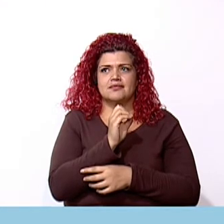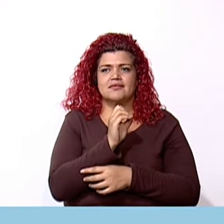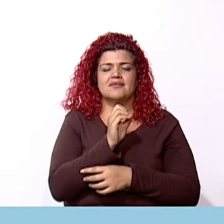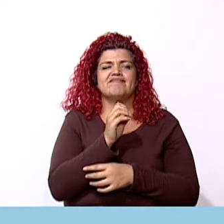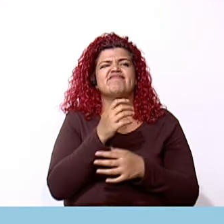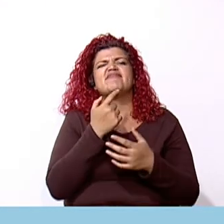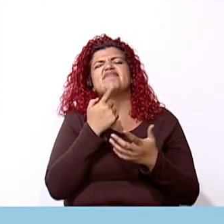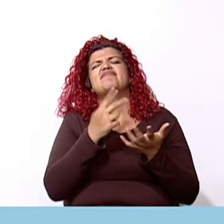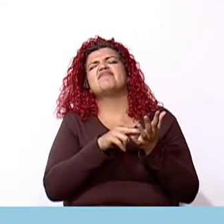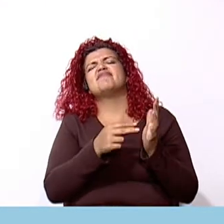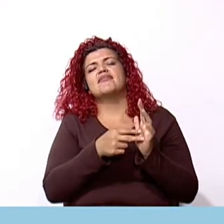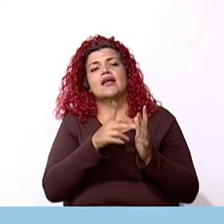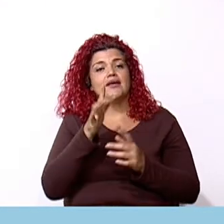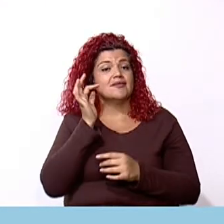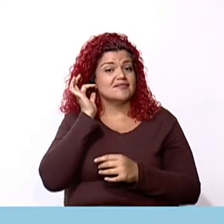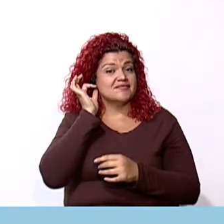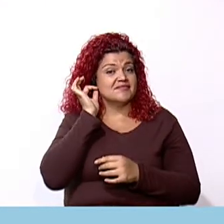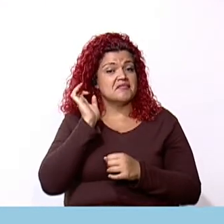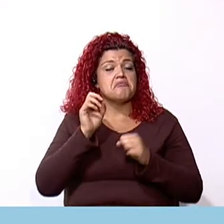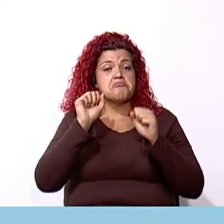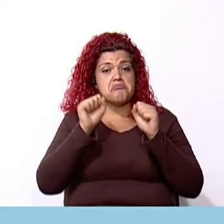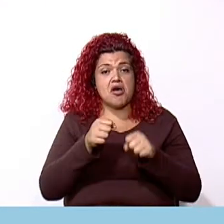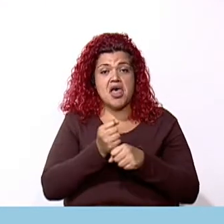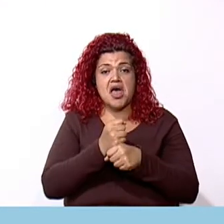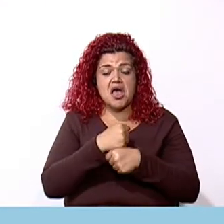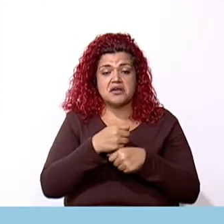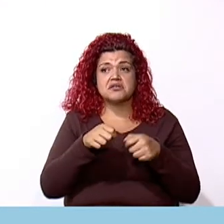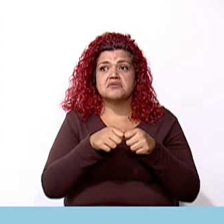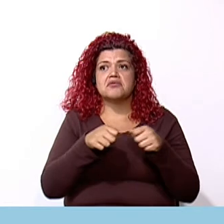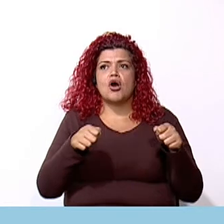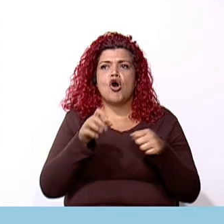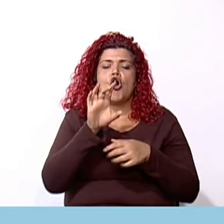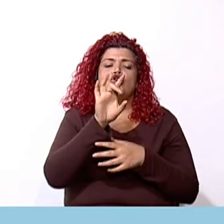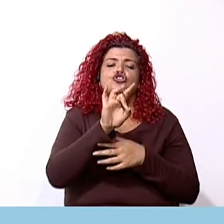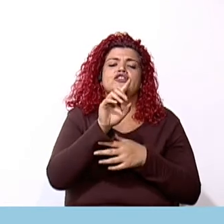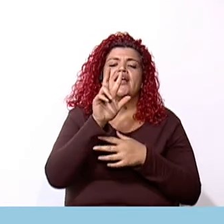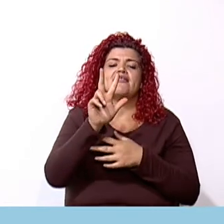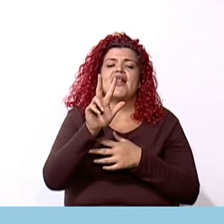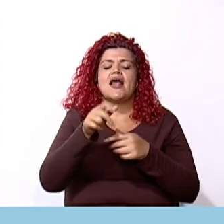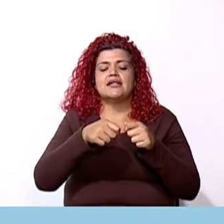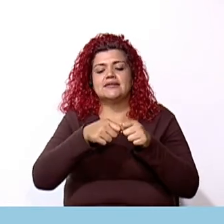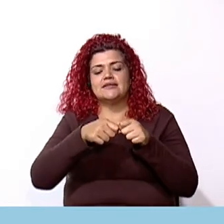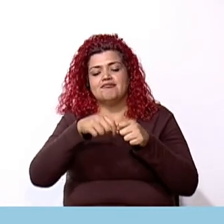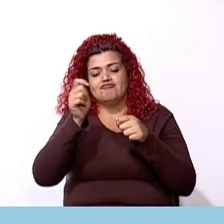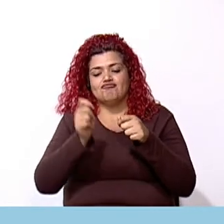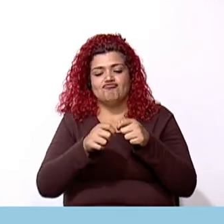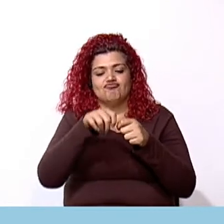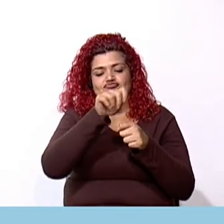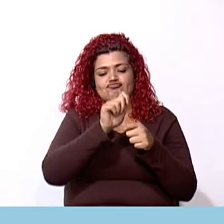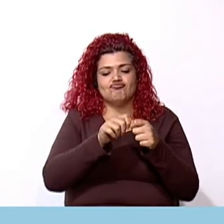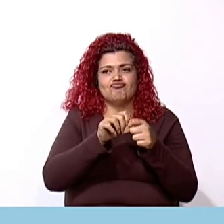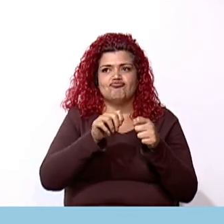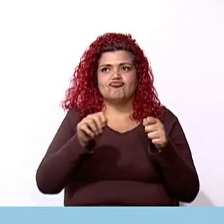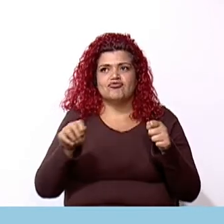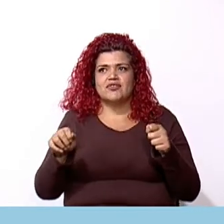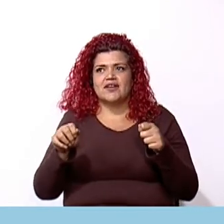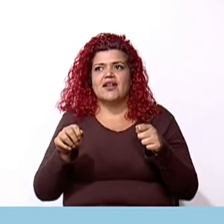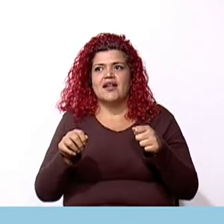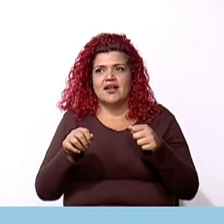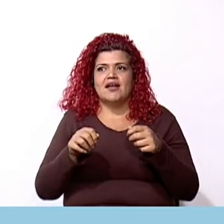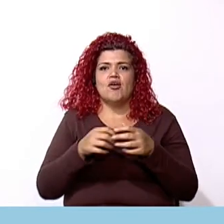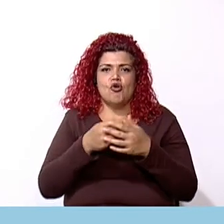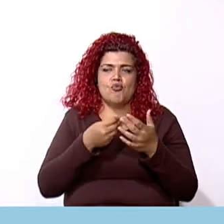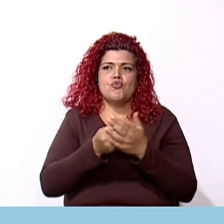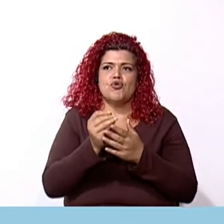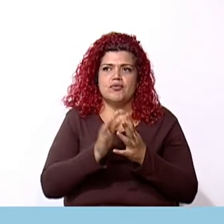Es decir, doña Julia puede realizar 83 lazos de cinta con la que ella